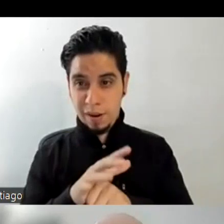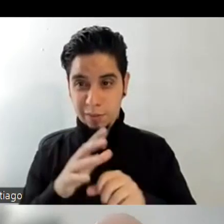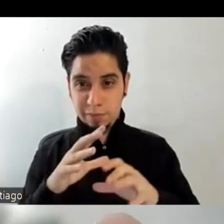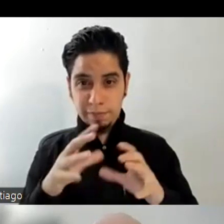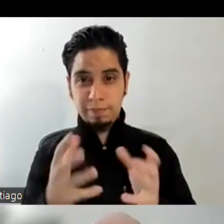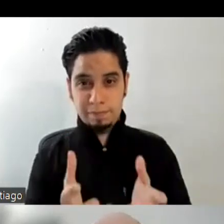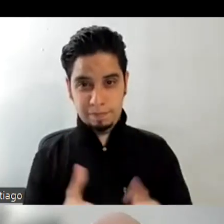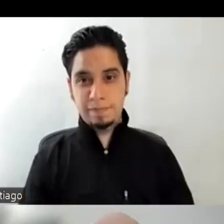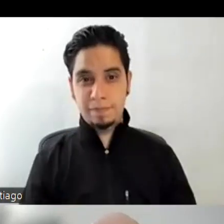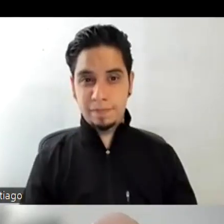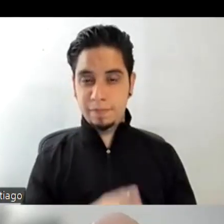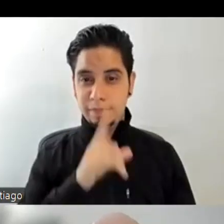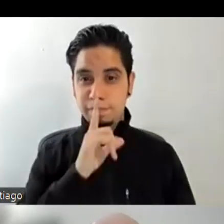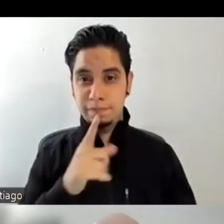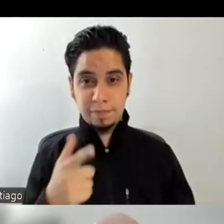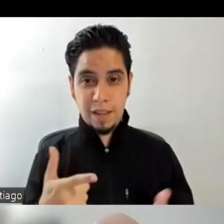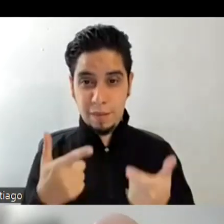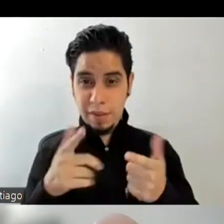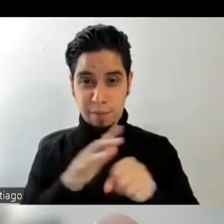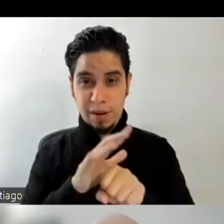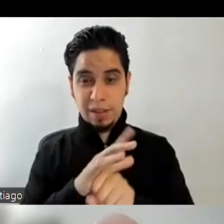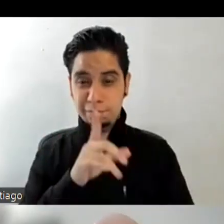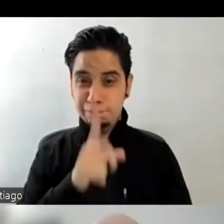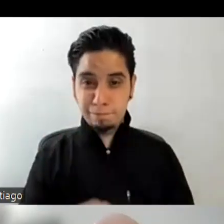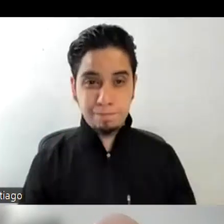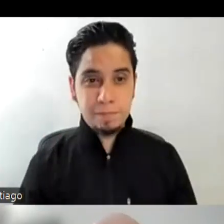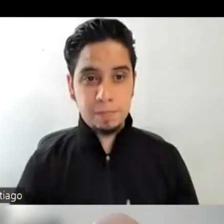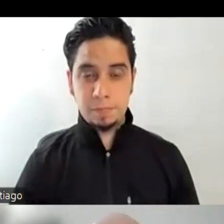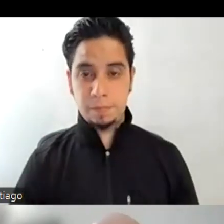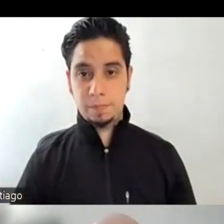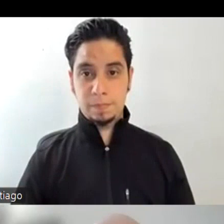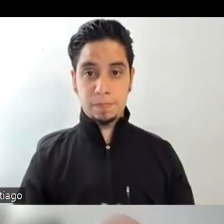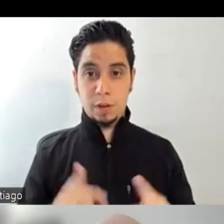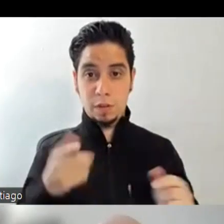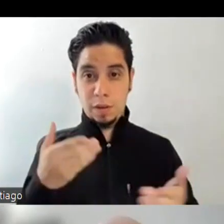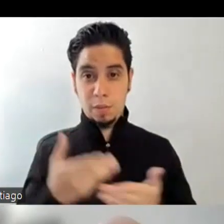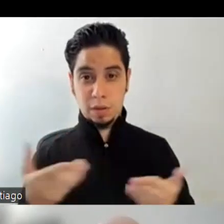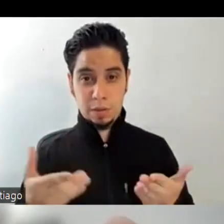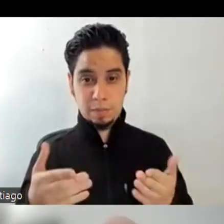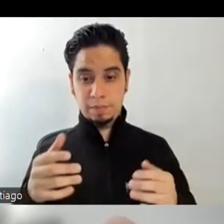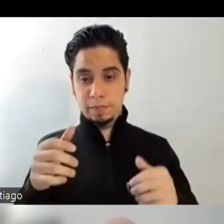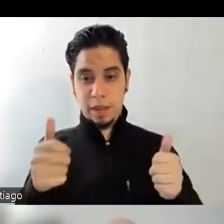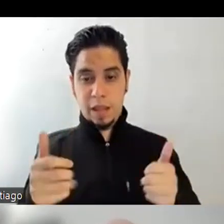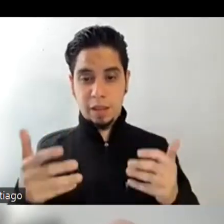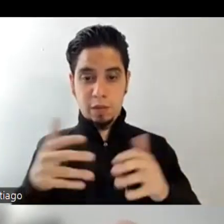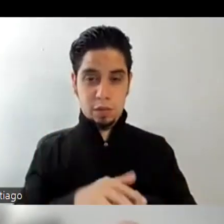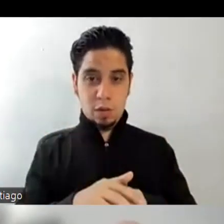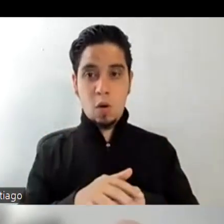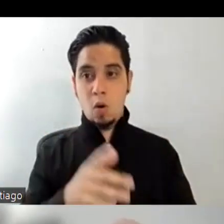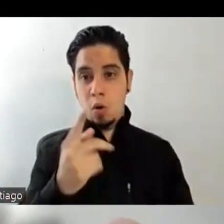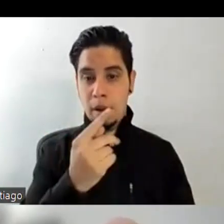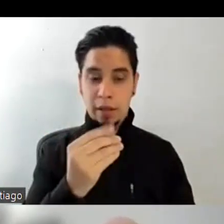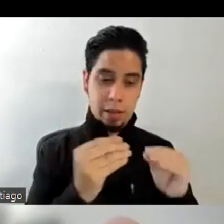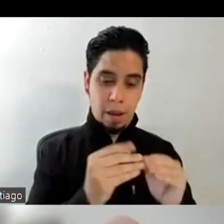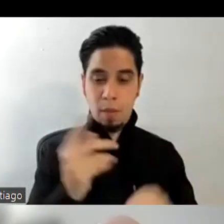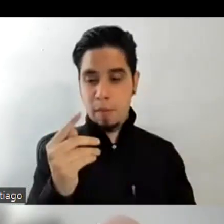La vida, la vida. La vida. Pero aquí es que estamos en Artefusión, un martes más, un martes menos, como dice José Luis Arroyo,